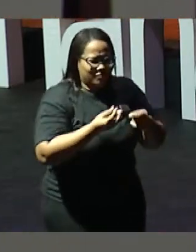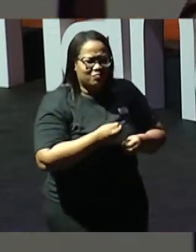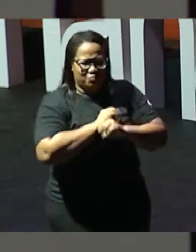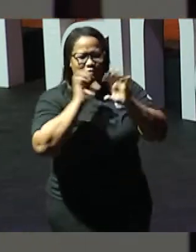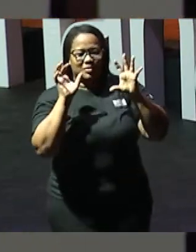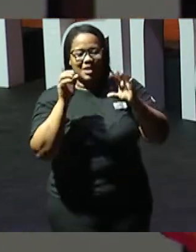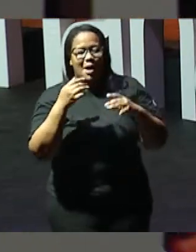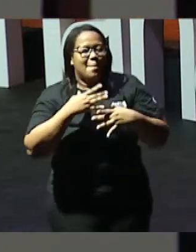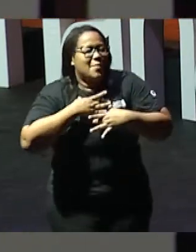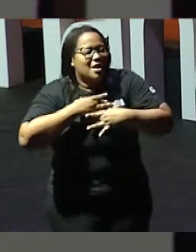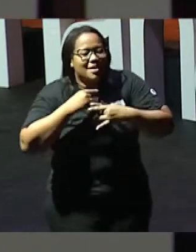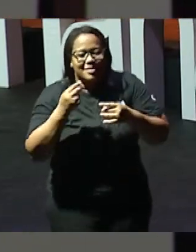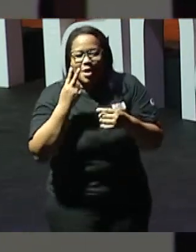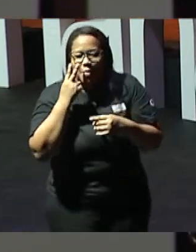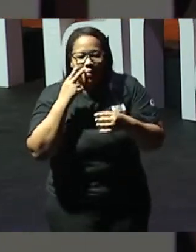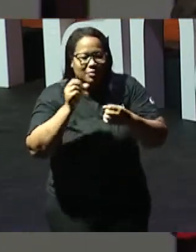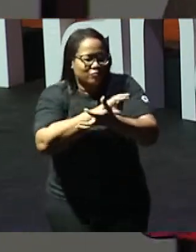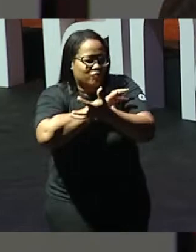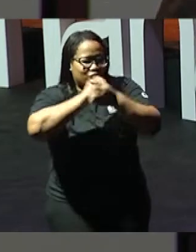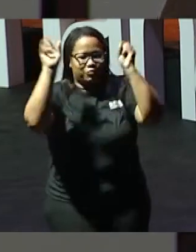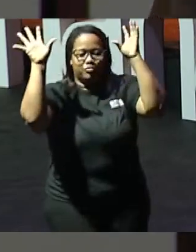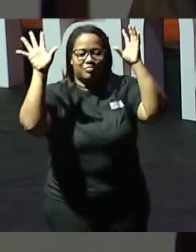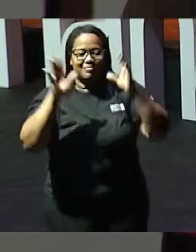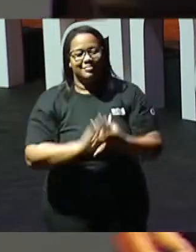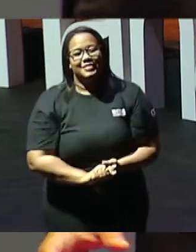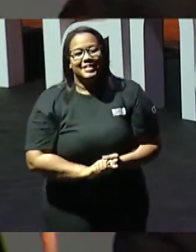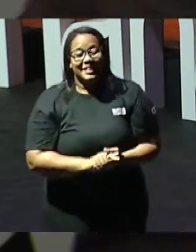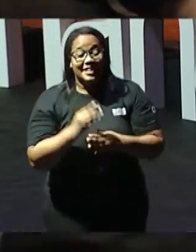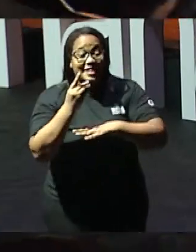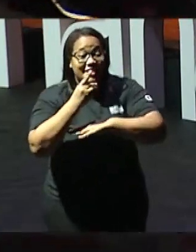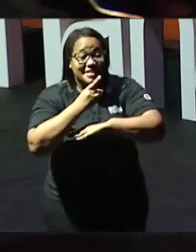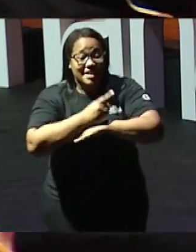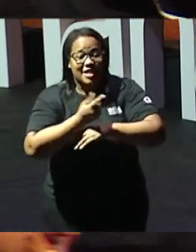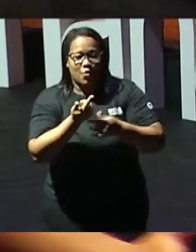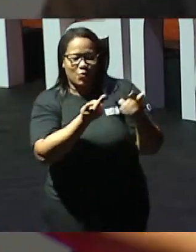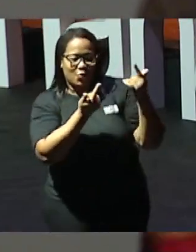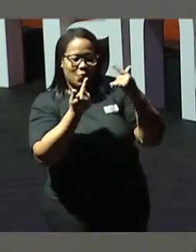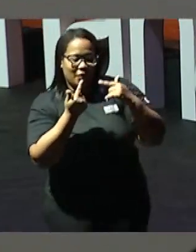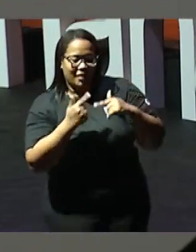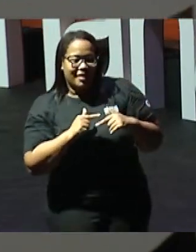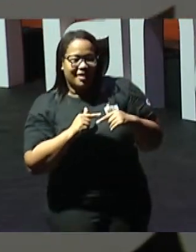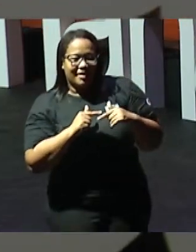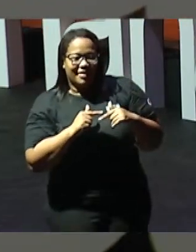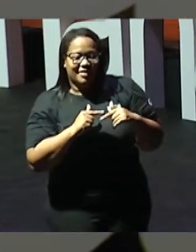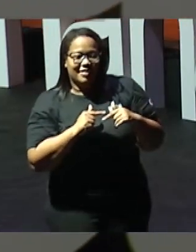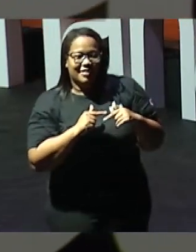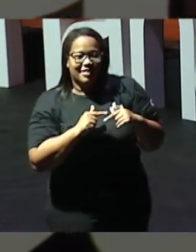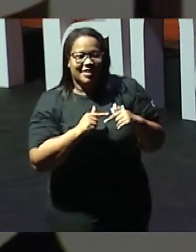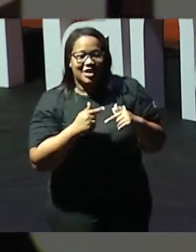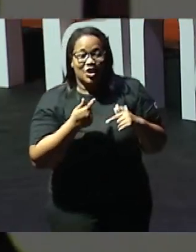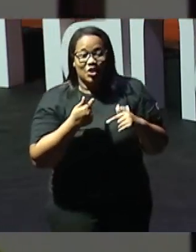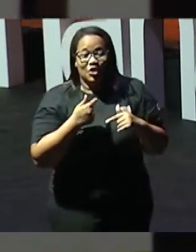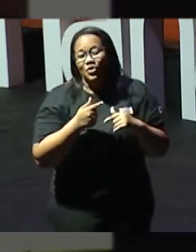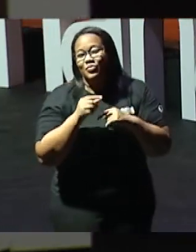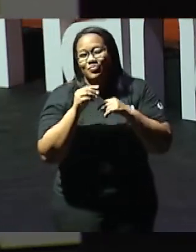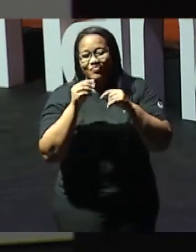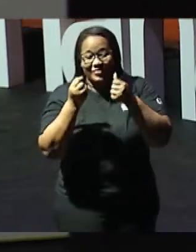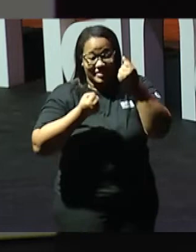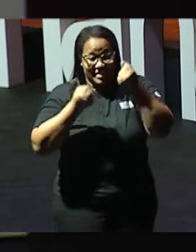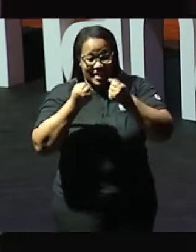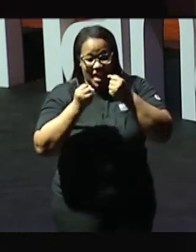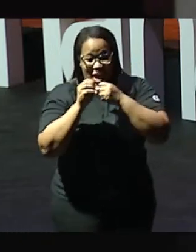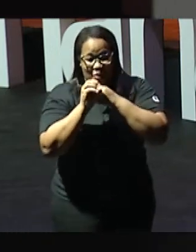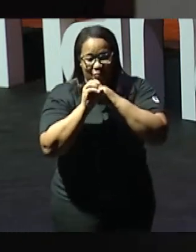encantaba bbva in explotando y ese día cuando llegan yo lo que decido es poner un pedazo de mica de carro de lo que va